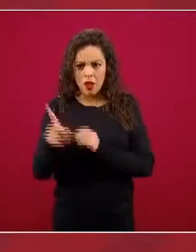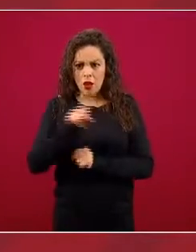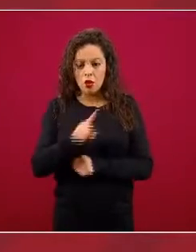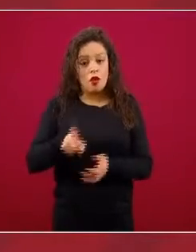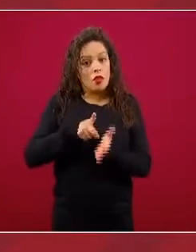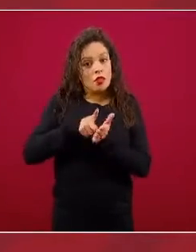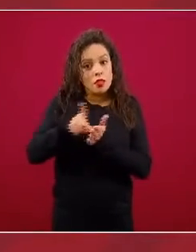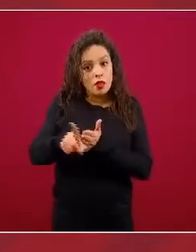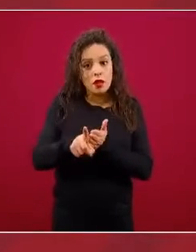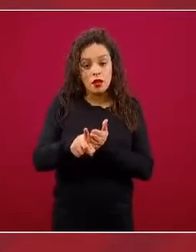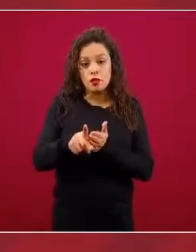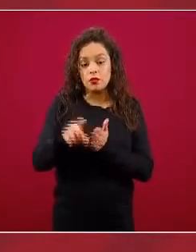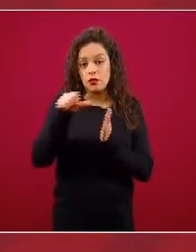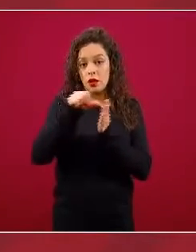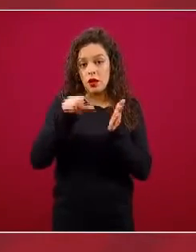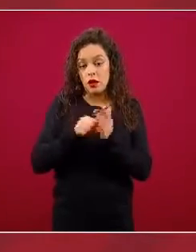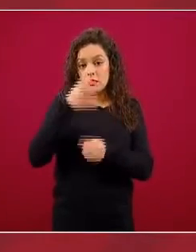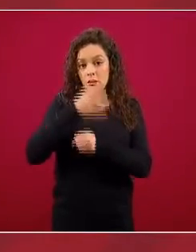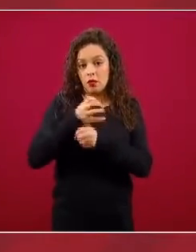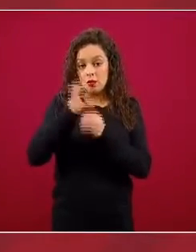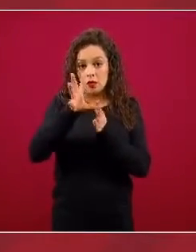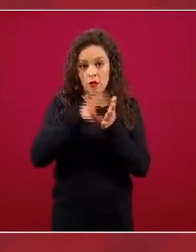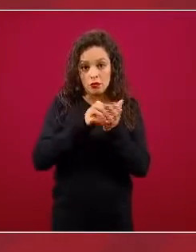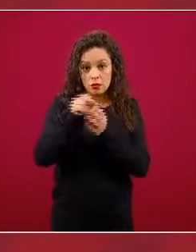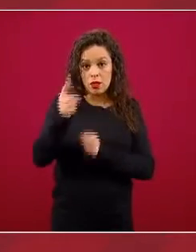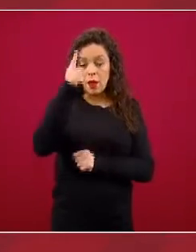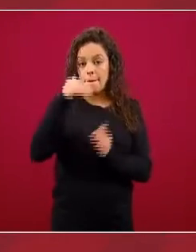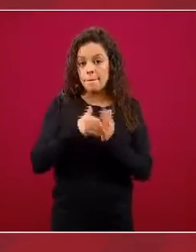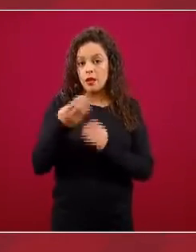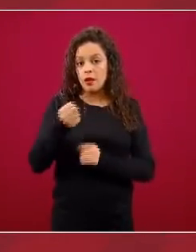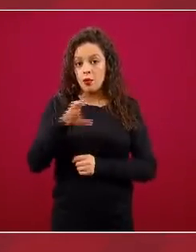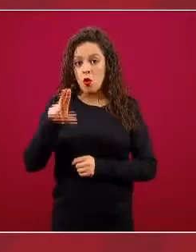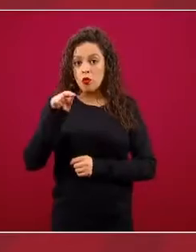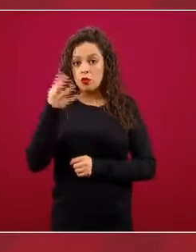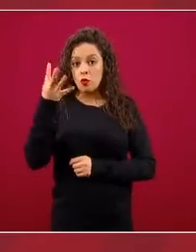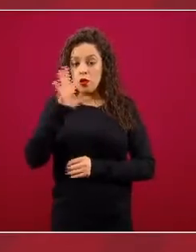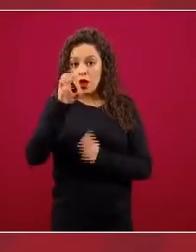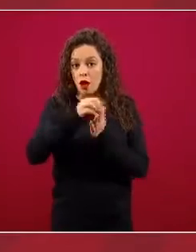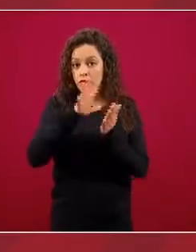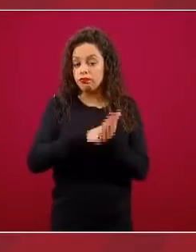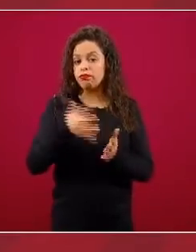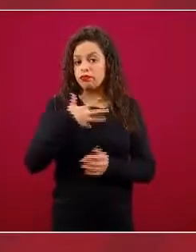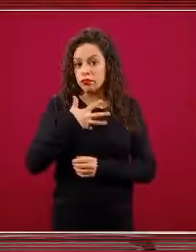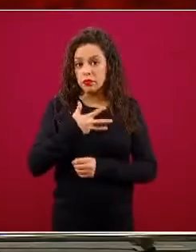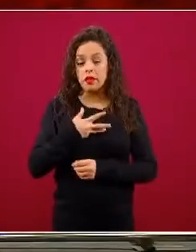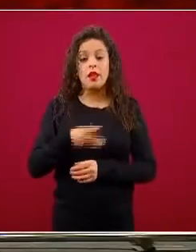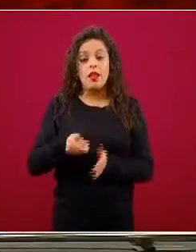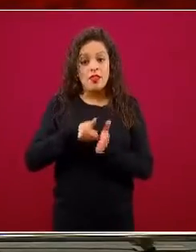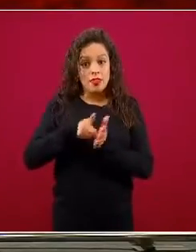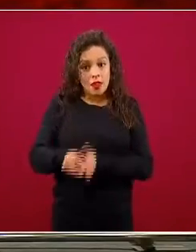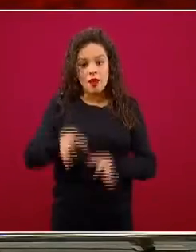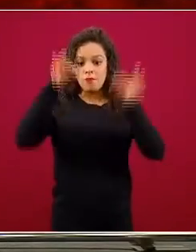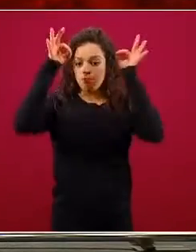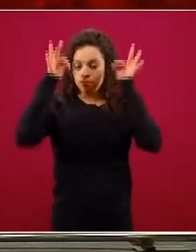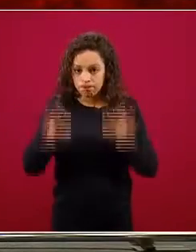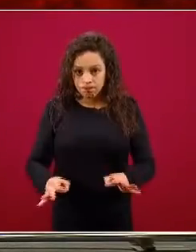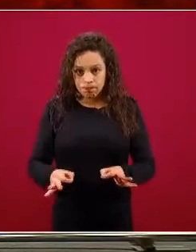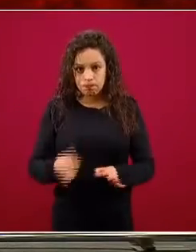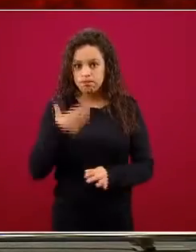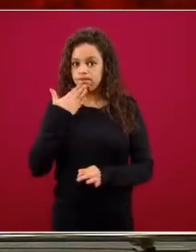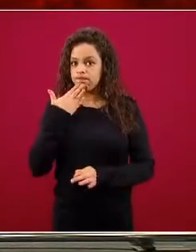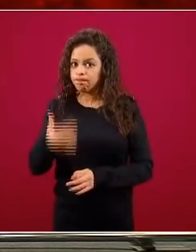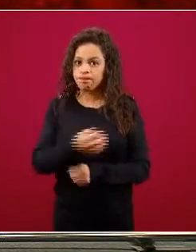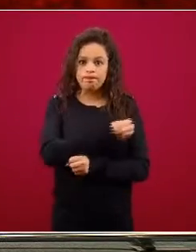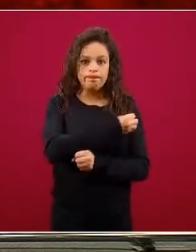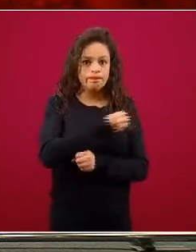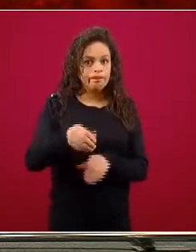Constitución en el artículo 4 desde 1984 y para que sea un derecho real, que se cumpla, que se garantice, lo que se